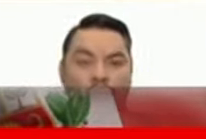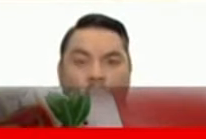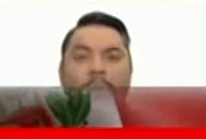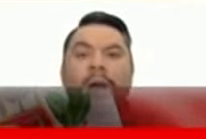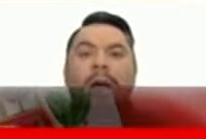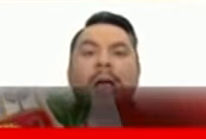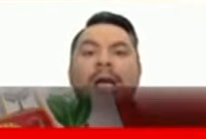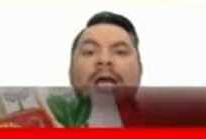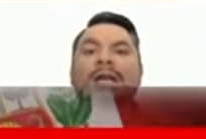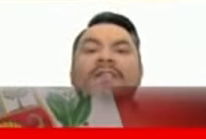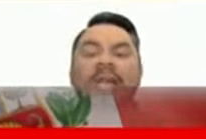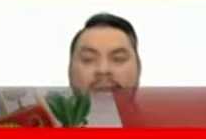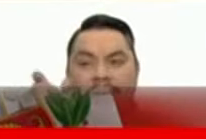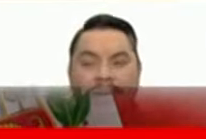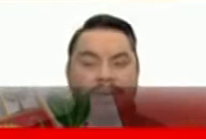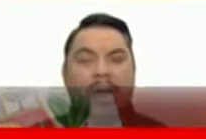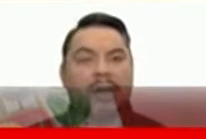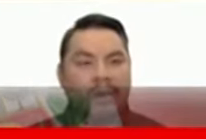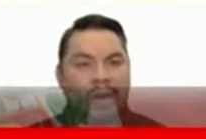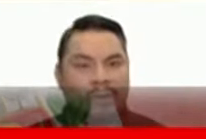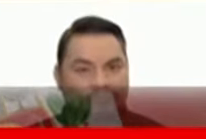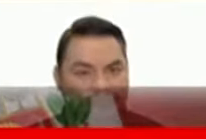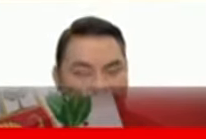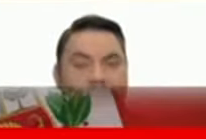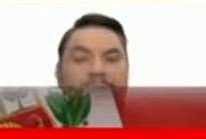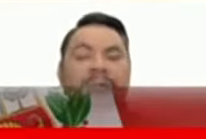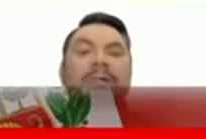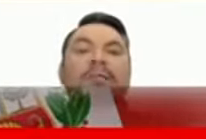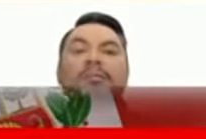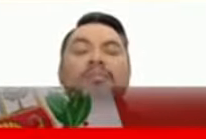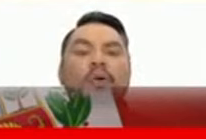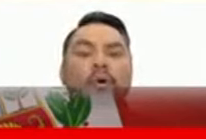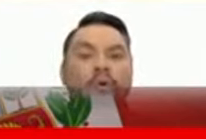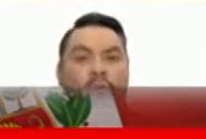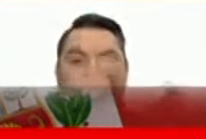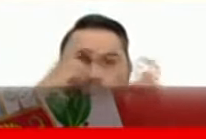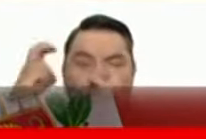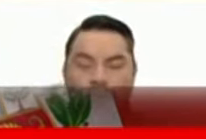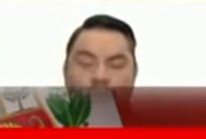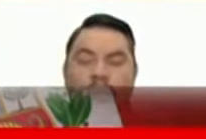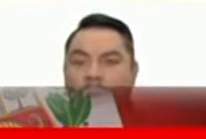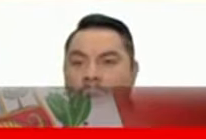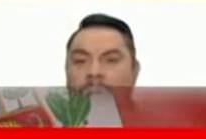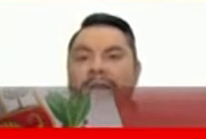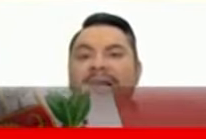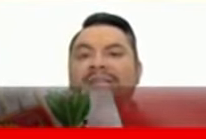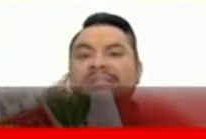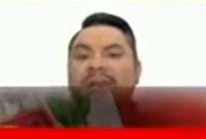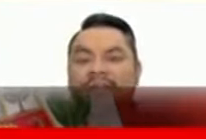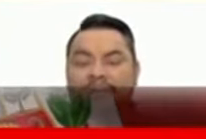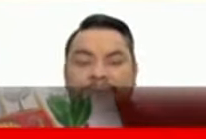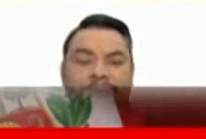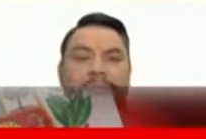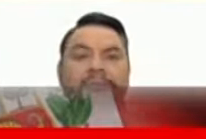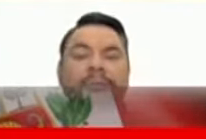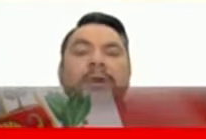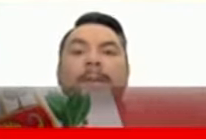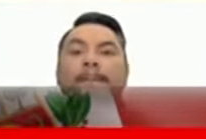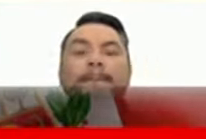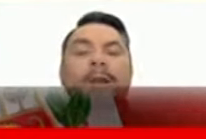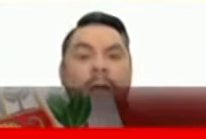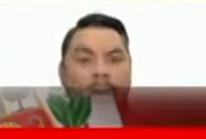Javier González Olechea Franco. Ministerio de Comercio Exterior y Turismo, señora Elizabeth Galdo Marín. Ministerio de